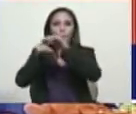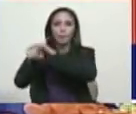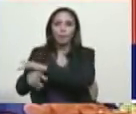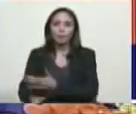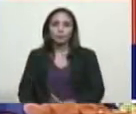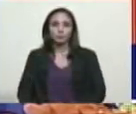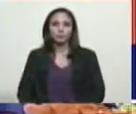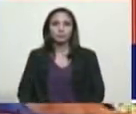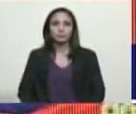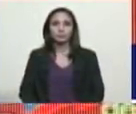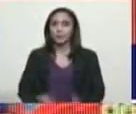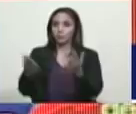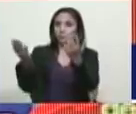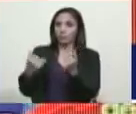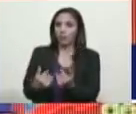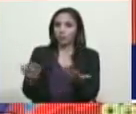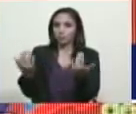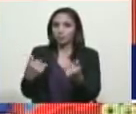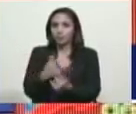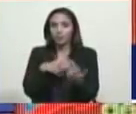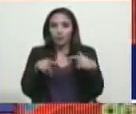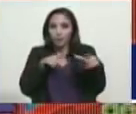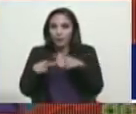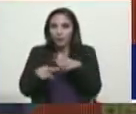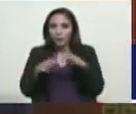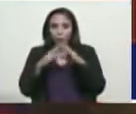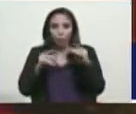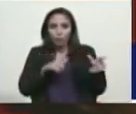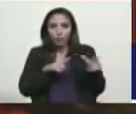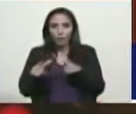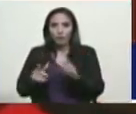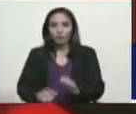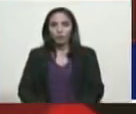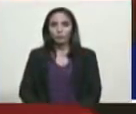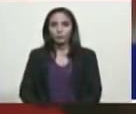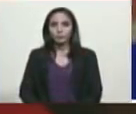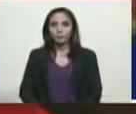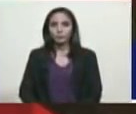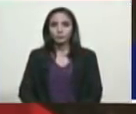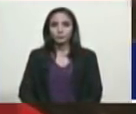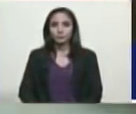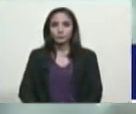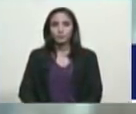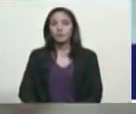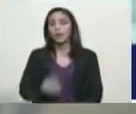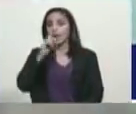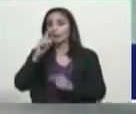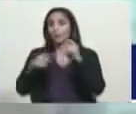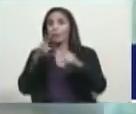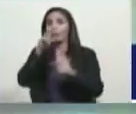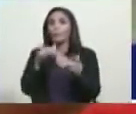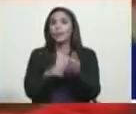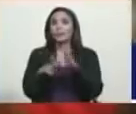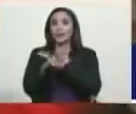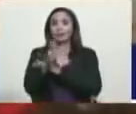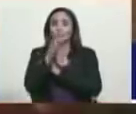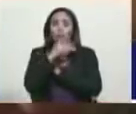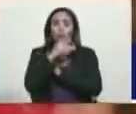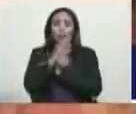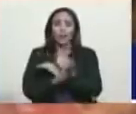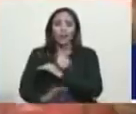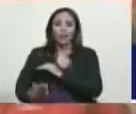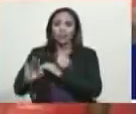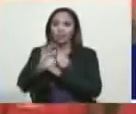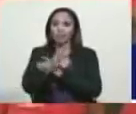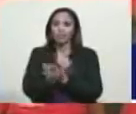Ven, ya tenemos la estructura. Más difícil era en el 2003 que no teníamos nada. Tenemos